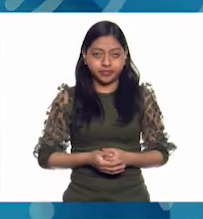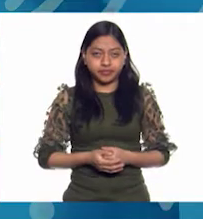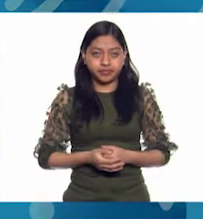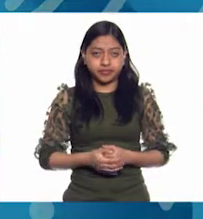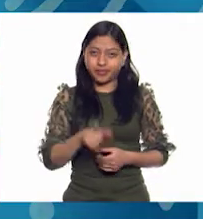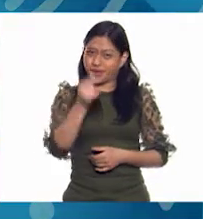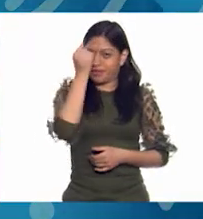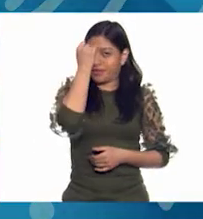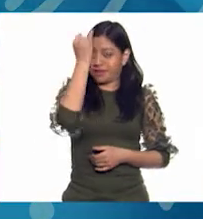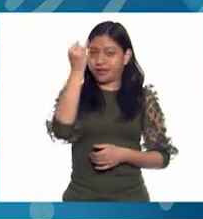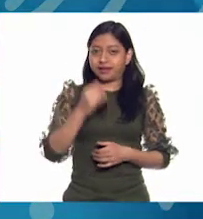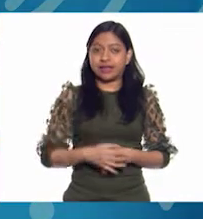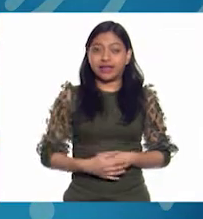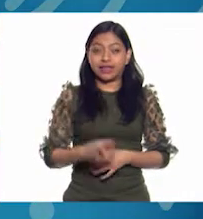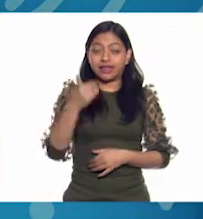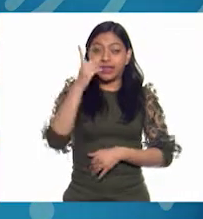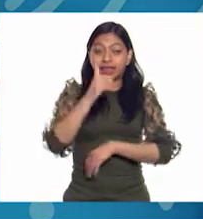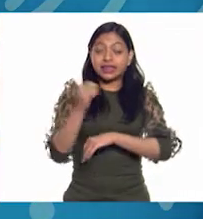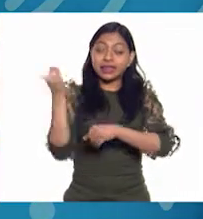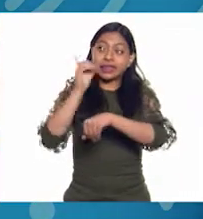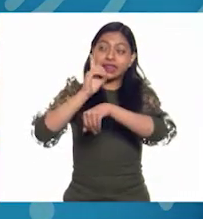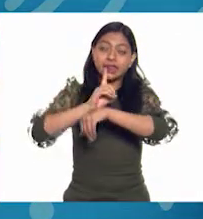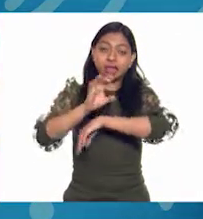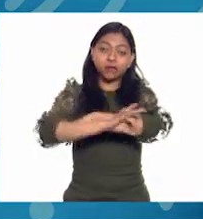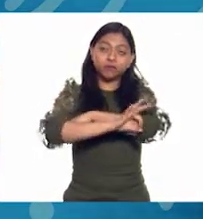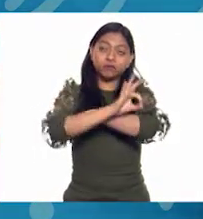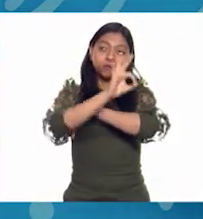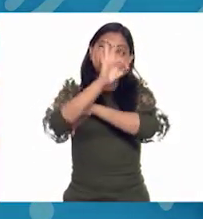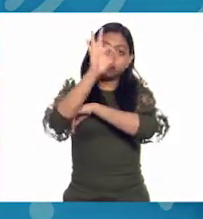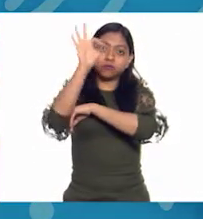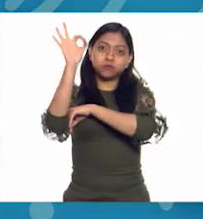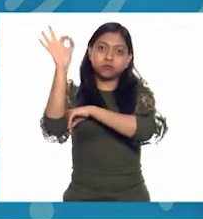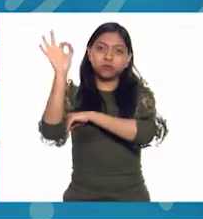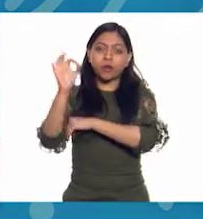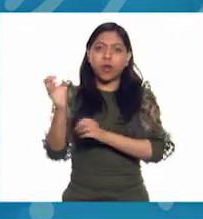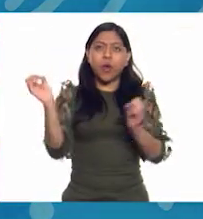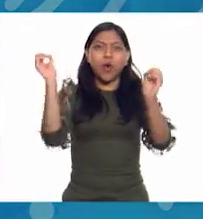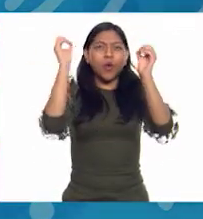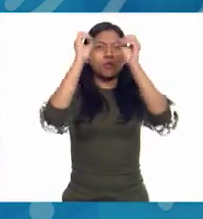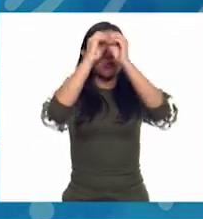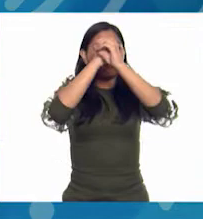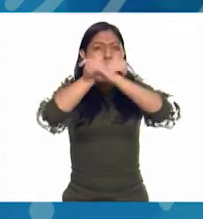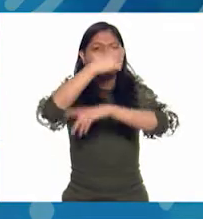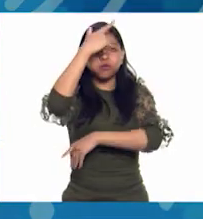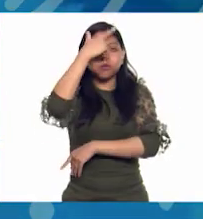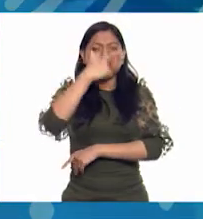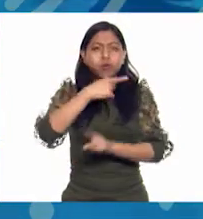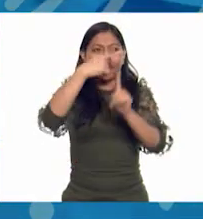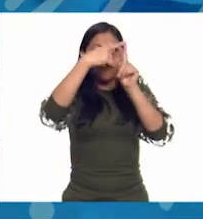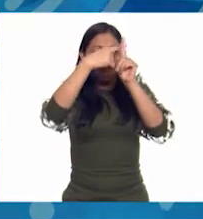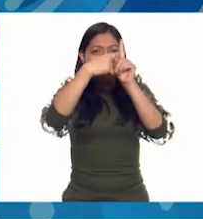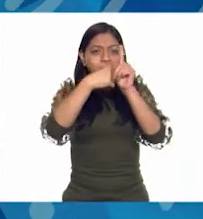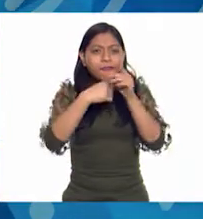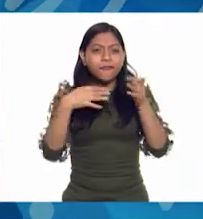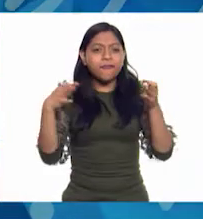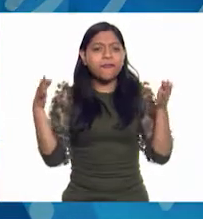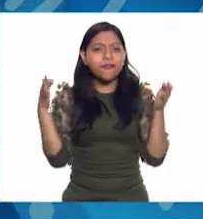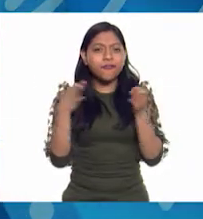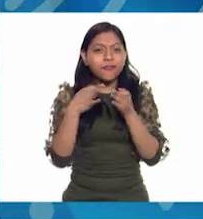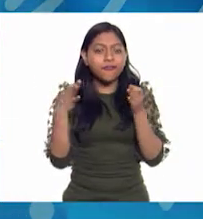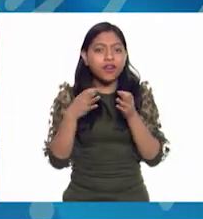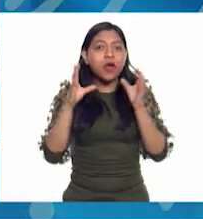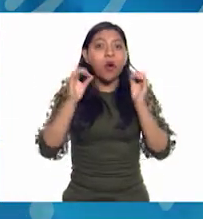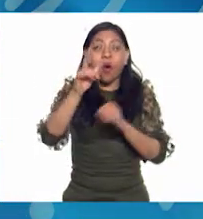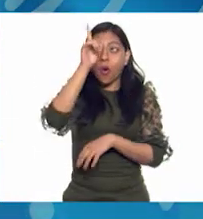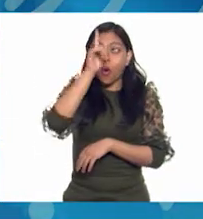¿Te imaginas que en pleno día se haga de noche, baje la temperatura y los animales vayan a dormir? ¿O que la luna se tiña de